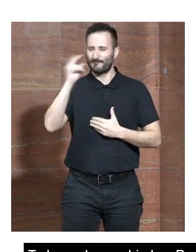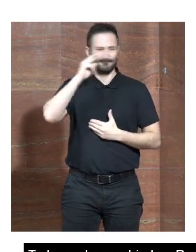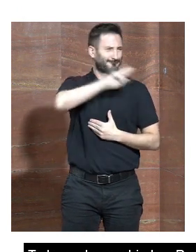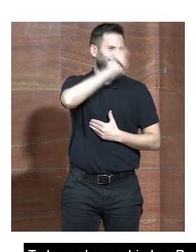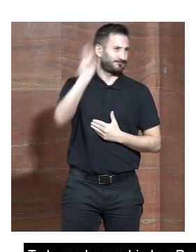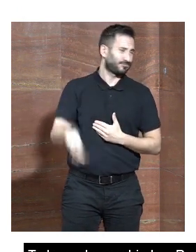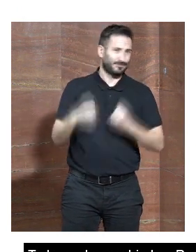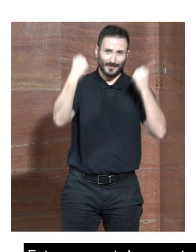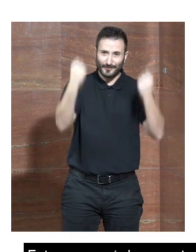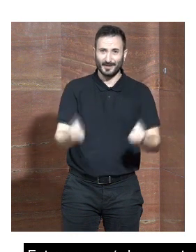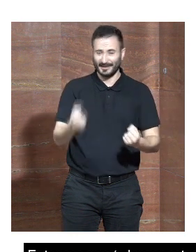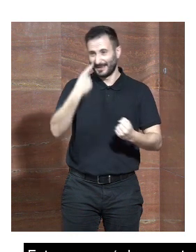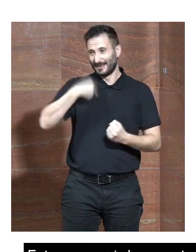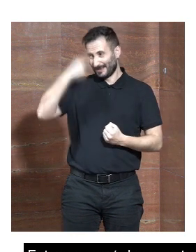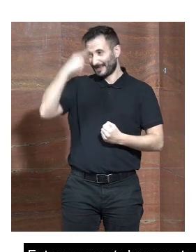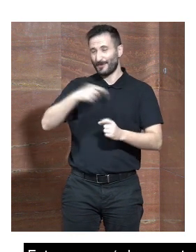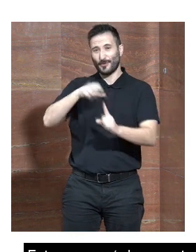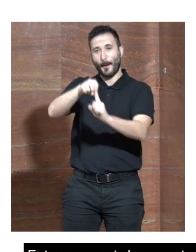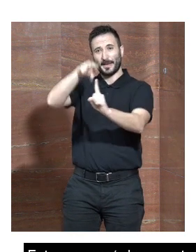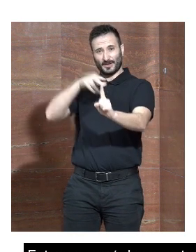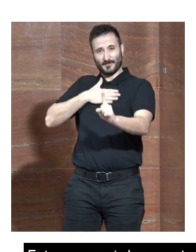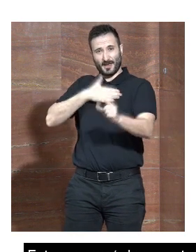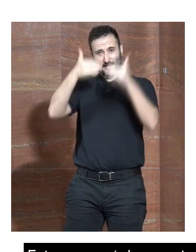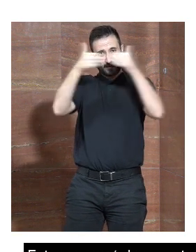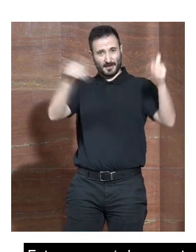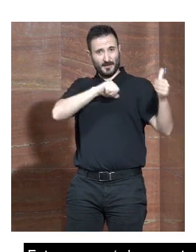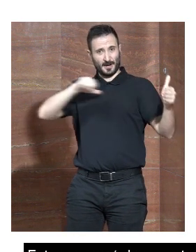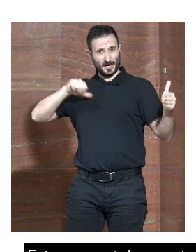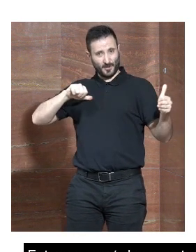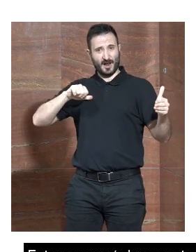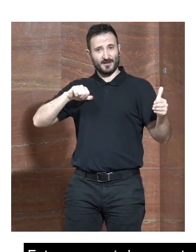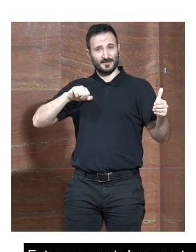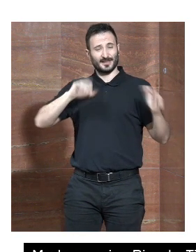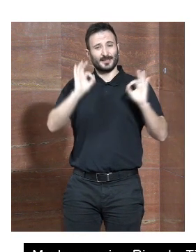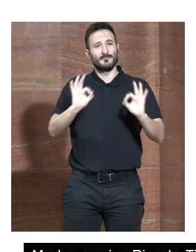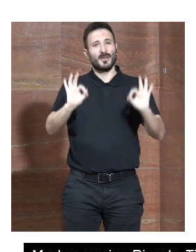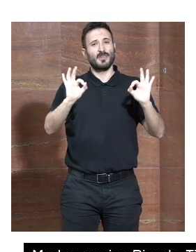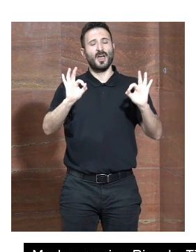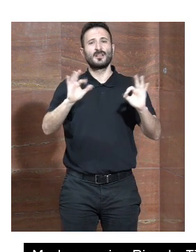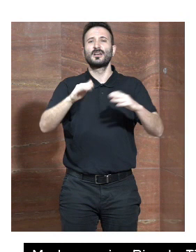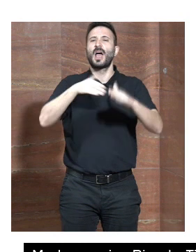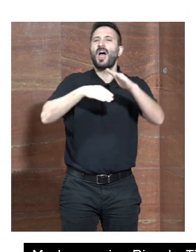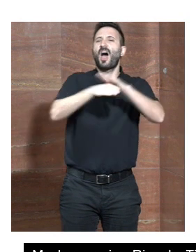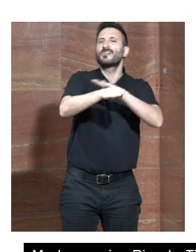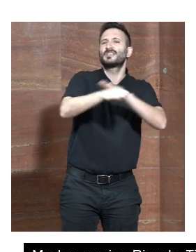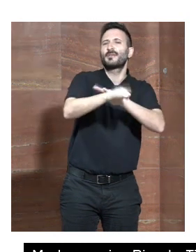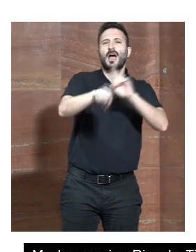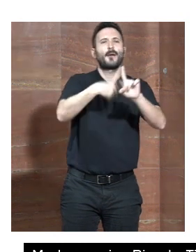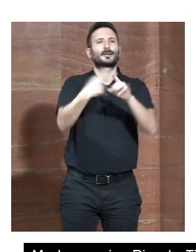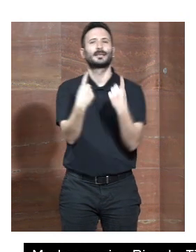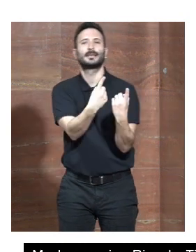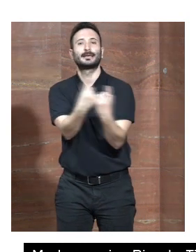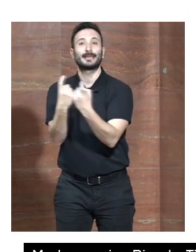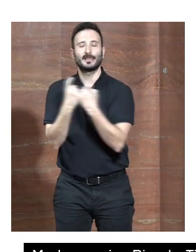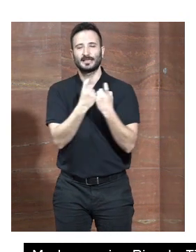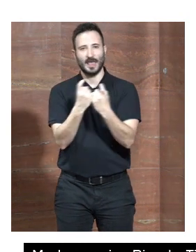que dice. Yo tengo, sabéis, que una visión muy particular y muy personal respecto a el porqué, la accesibilidad y las